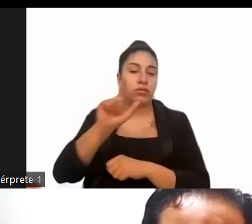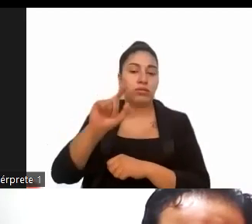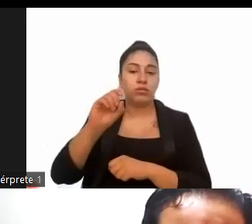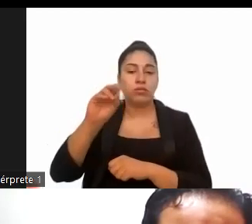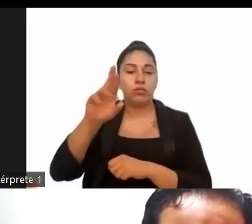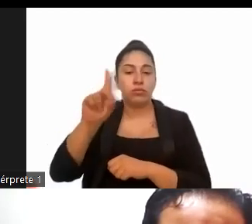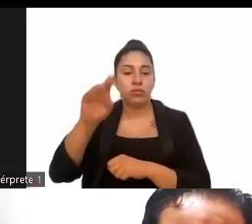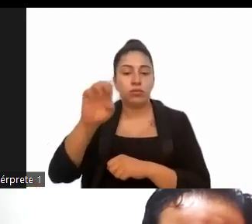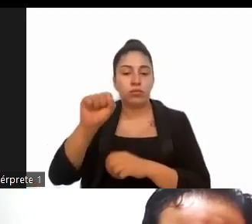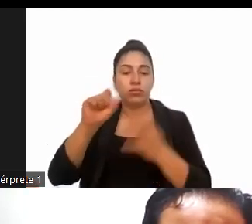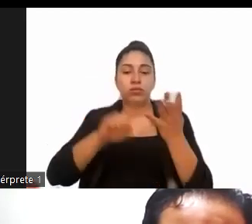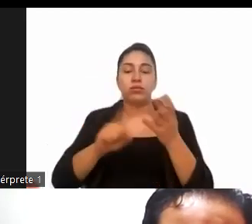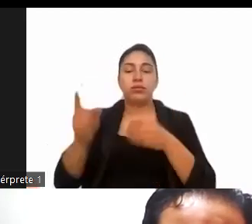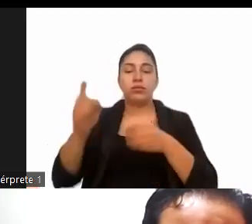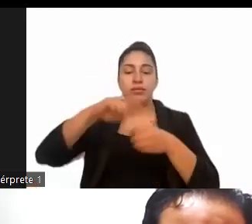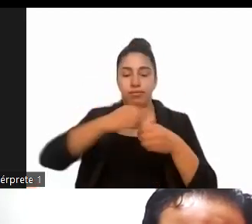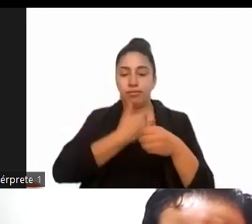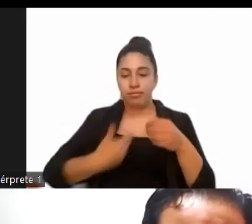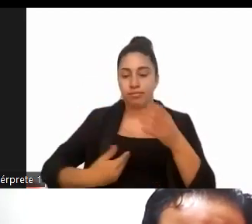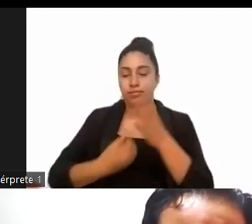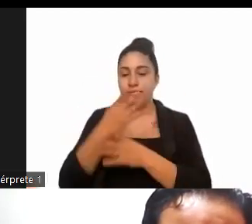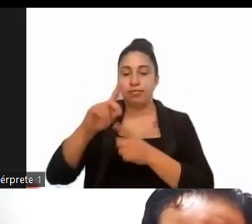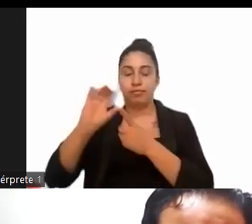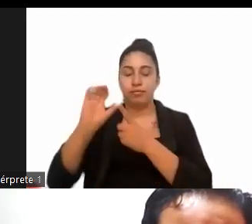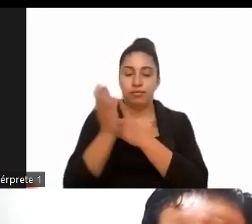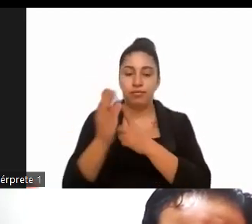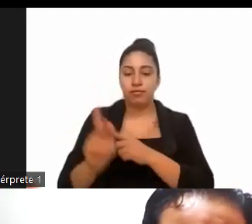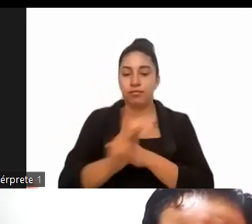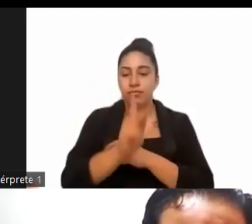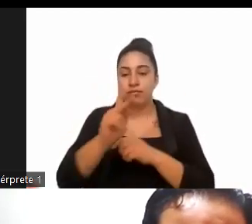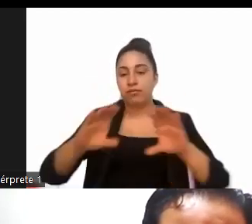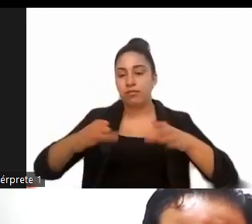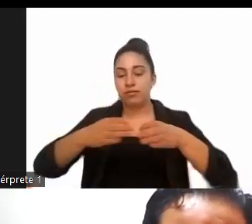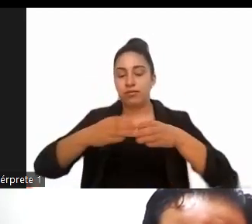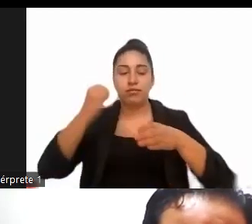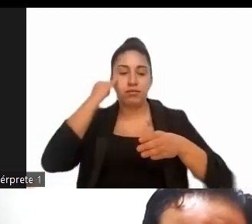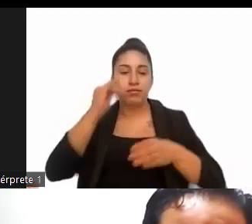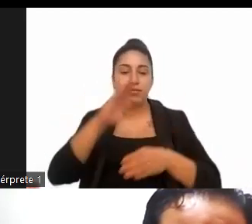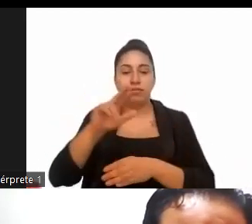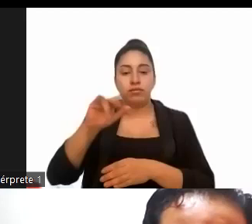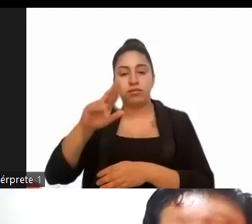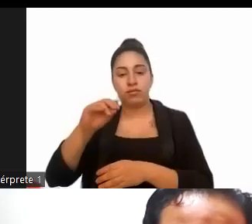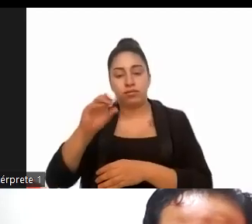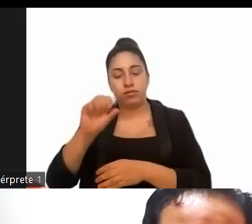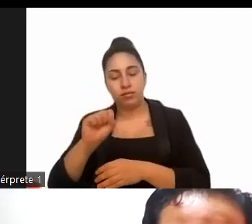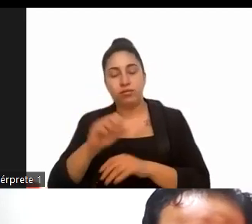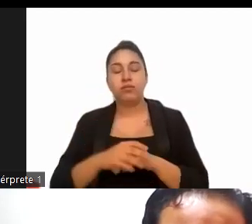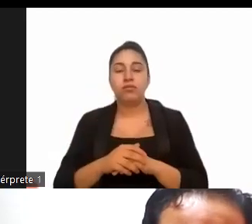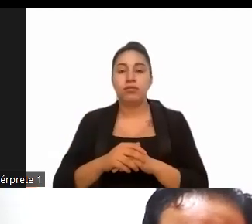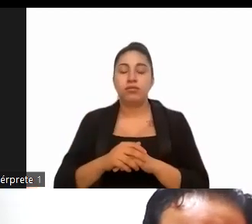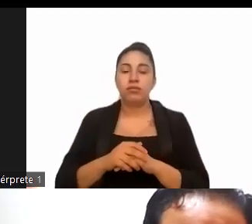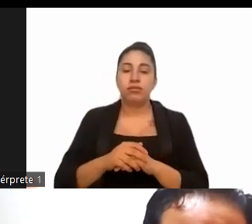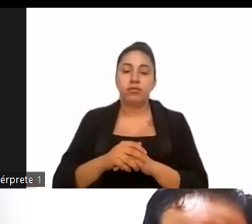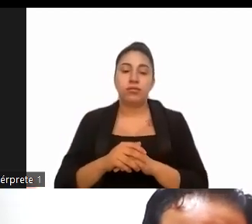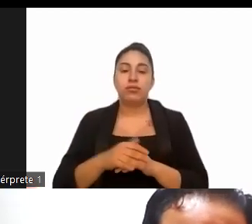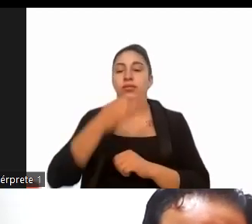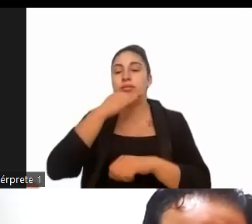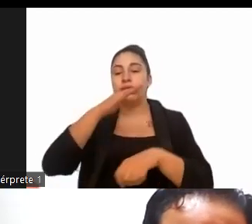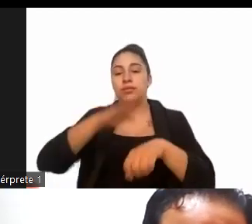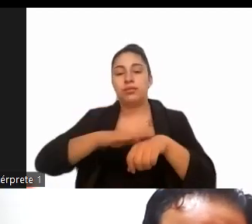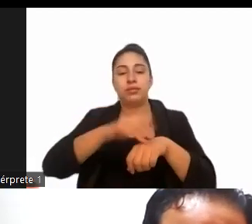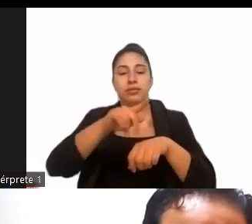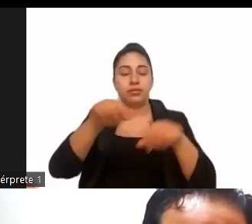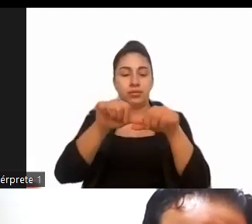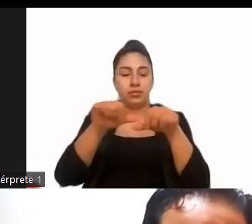de la Comisión de Pueblos, Barrios Originarios y Comunidades Indígenas Residentes. Segundo, se instruye a la unidad de transparencia realice las